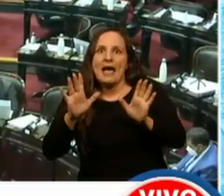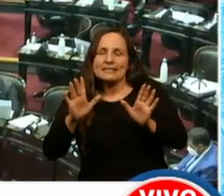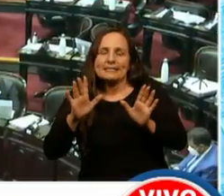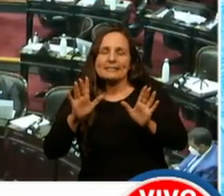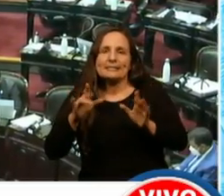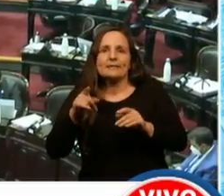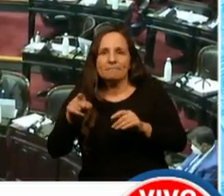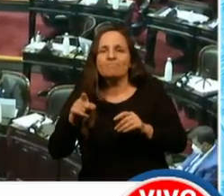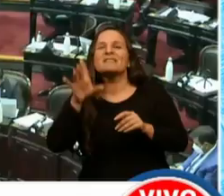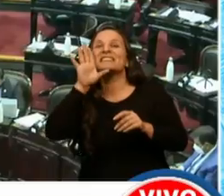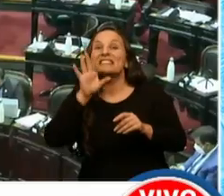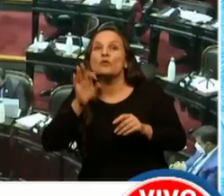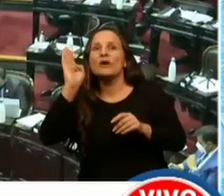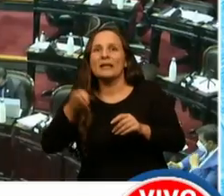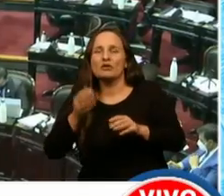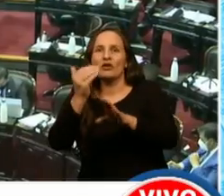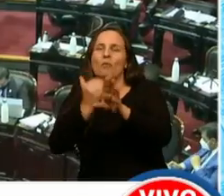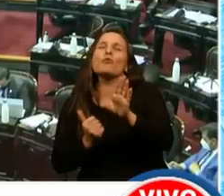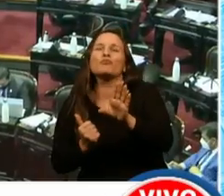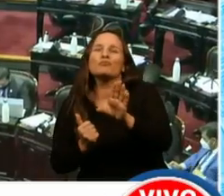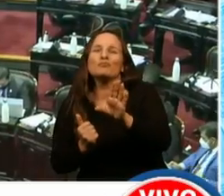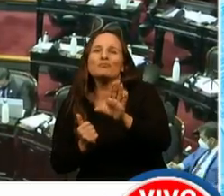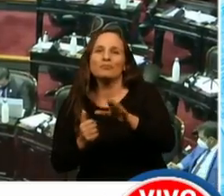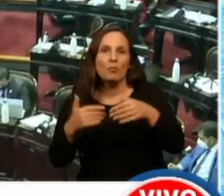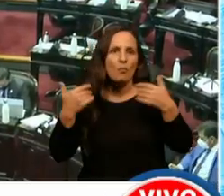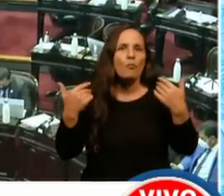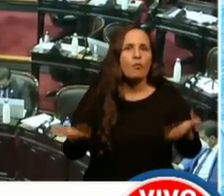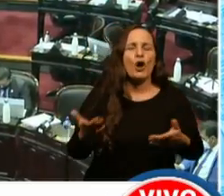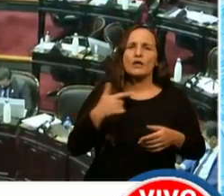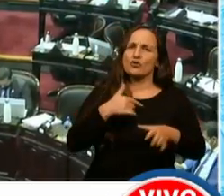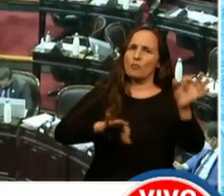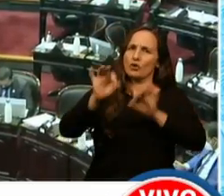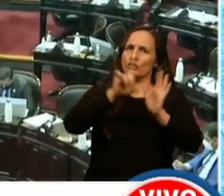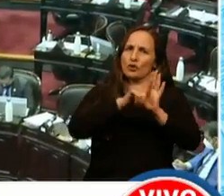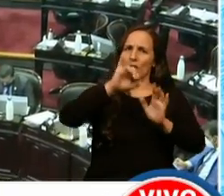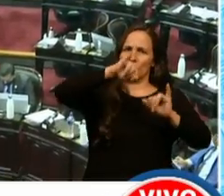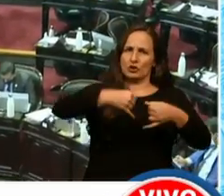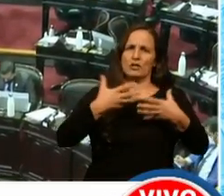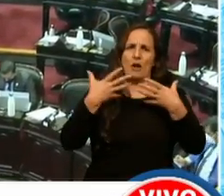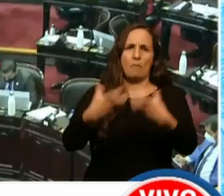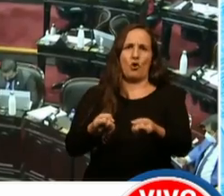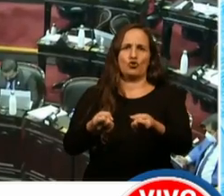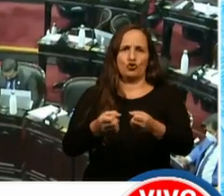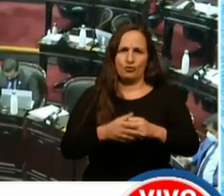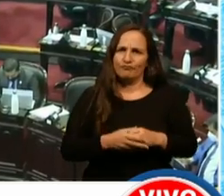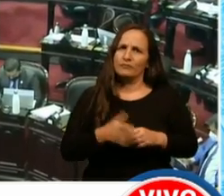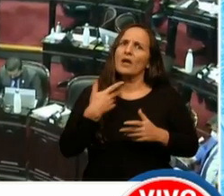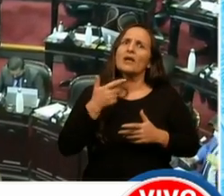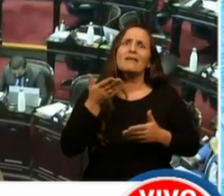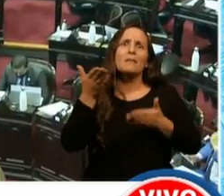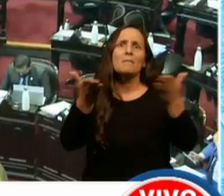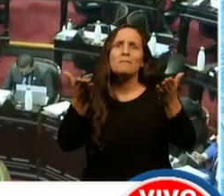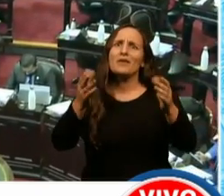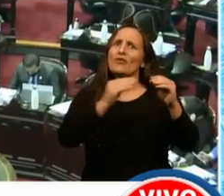descuento del 50 por ciento es por eso que apoyó este proyecto y llamo a mis colegas